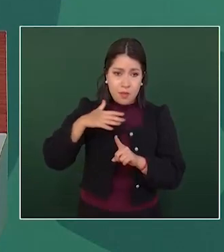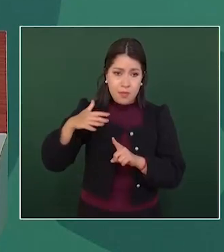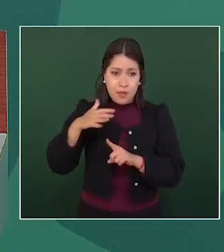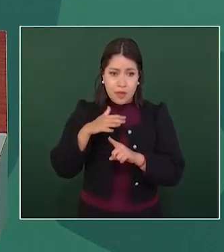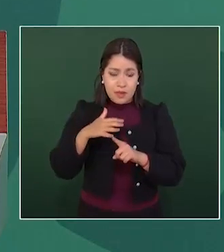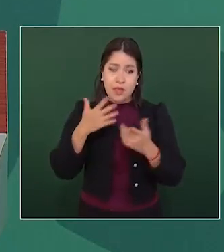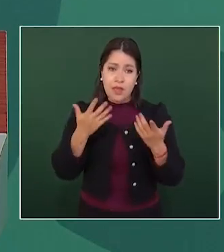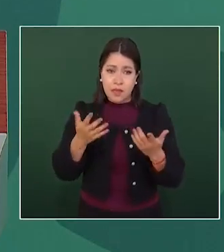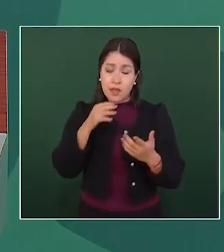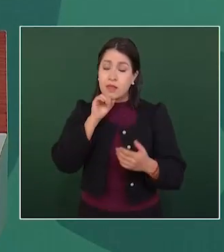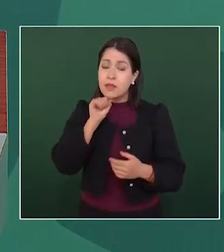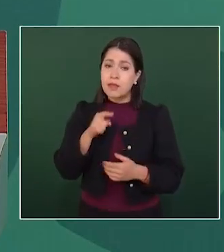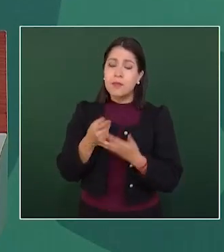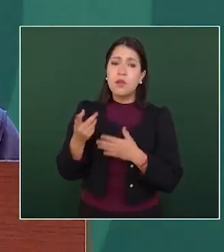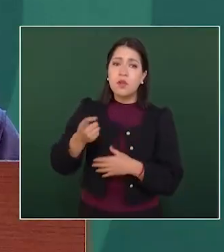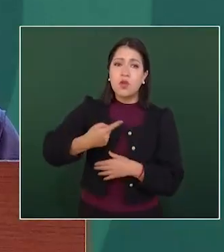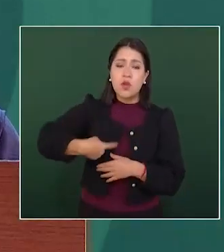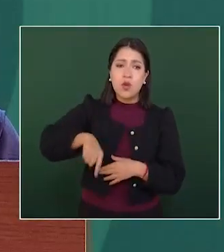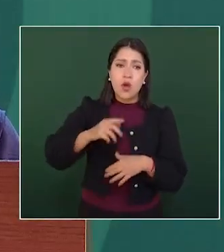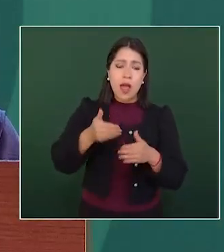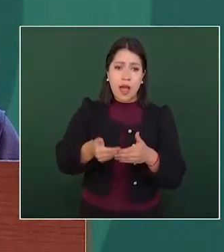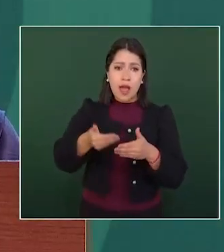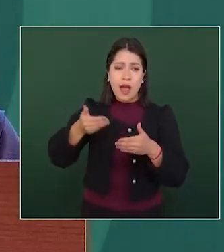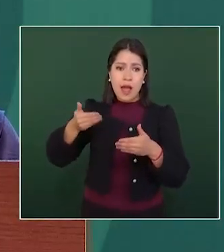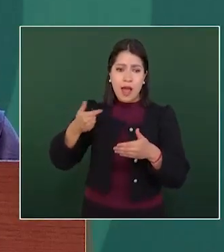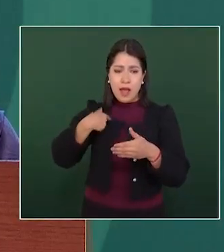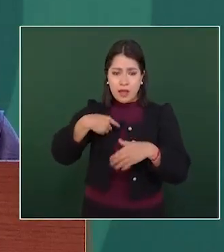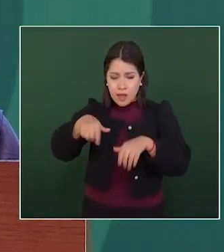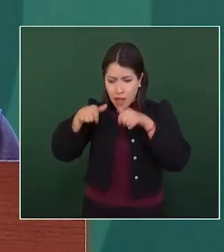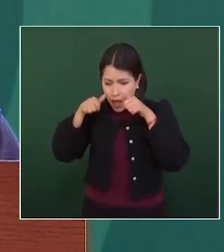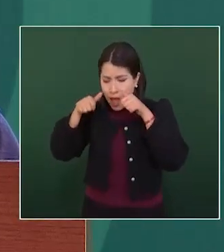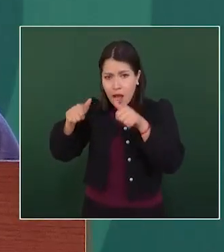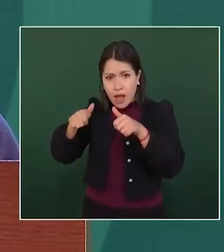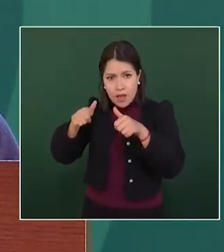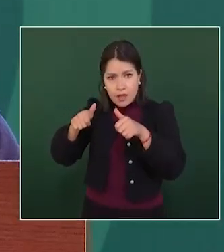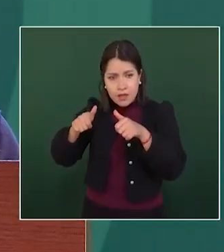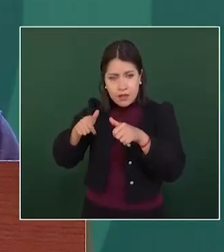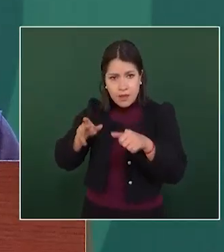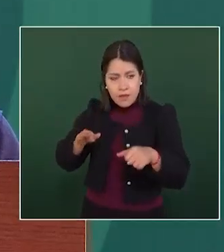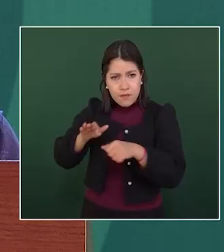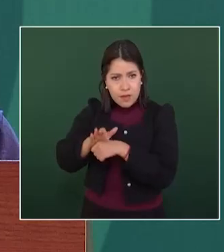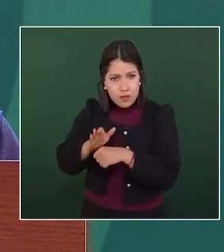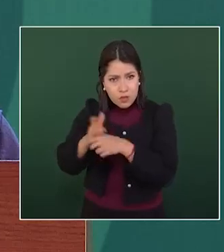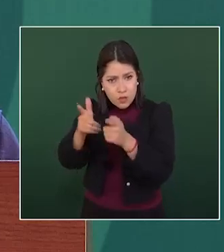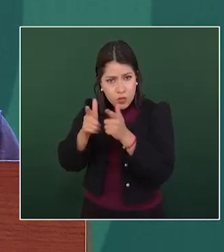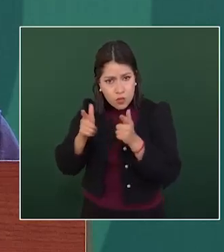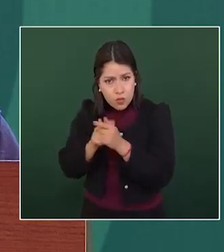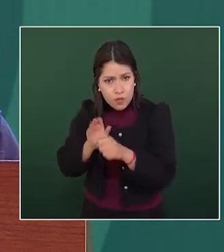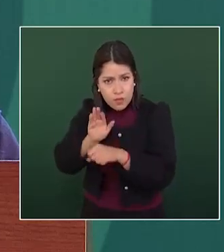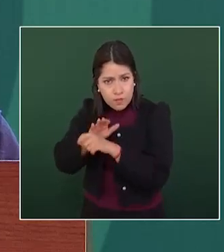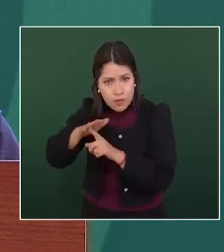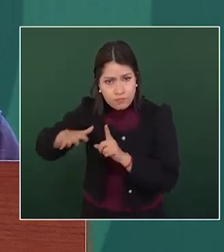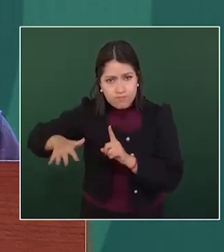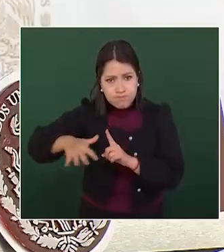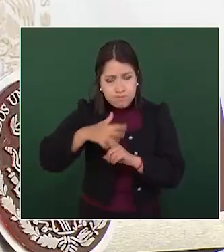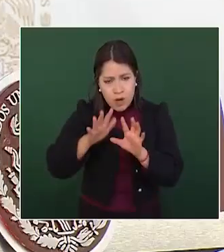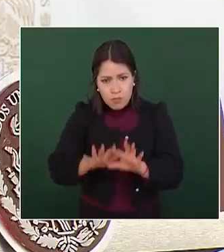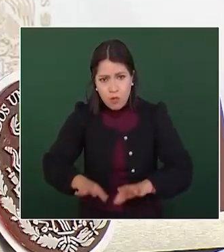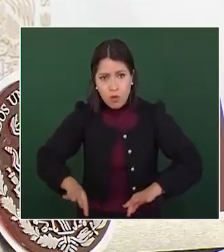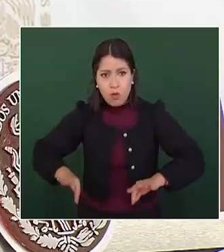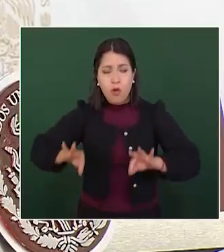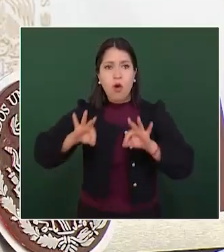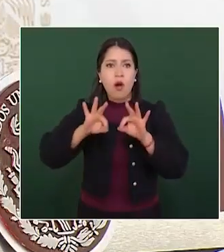Naturales. Hemos tenido la sensibilidad de escucha directa con verdaderos grupos ambientalistas, emblemáticos y